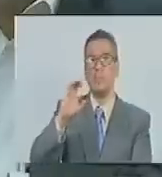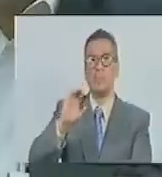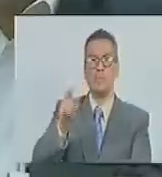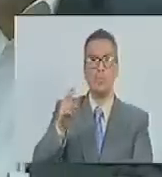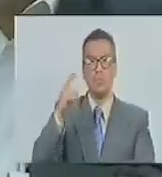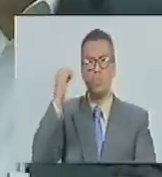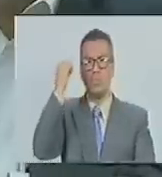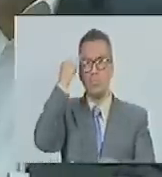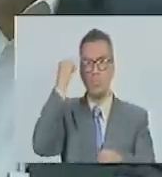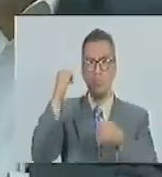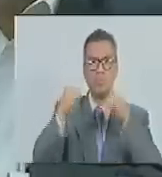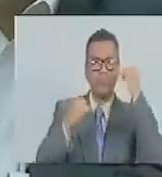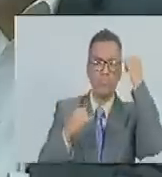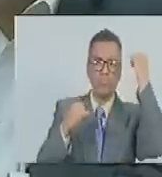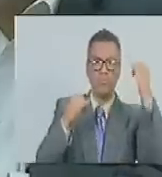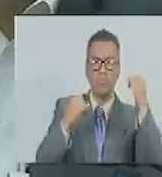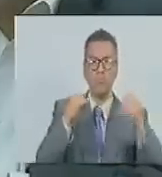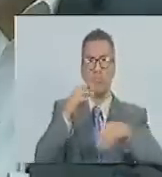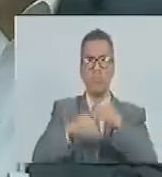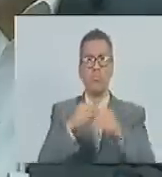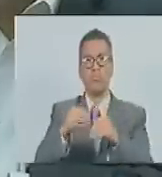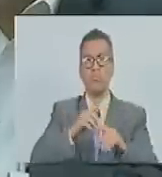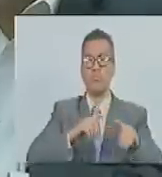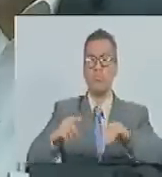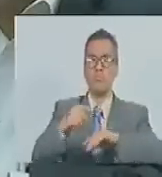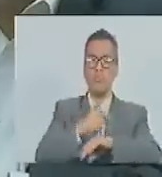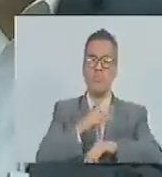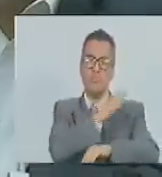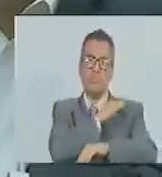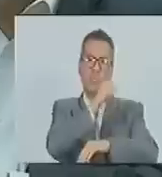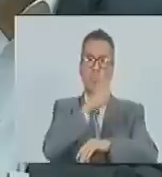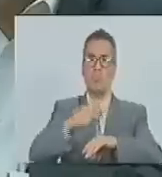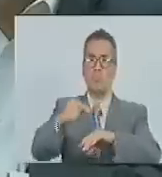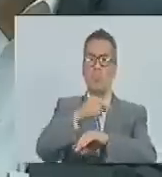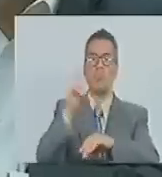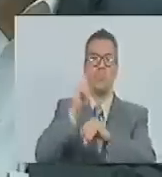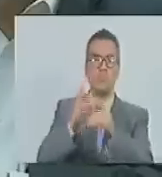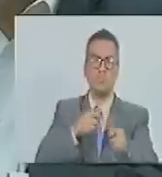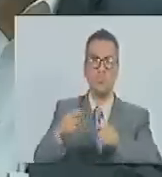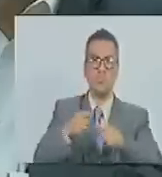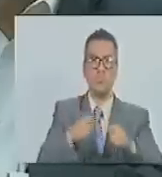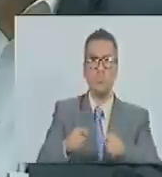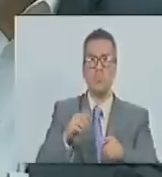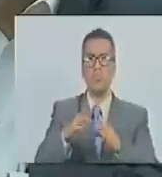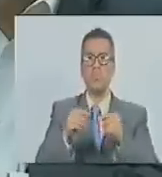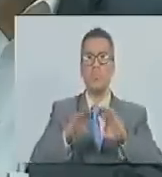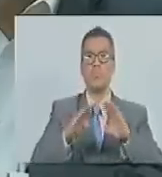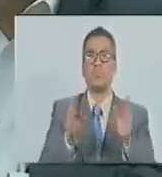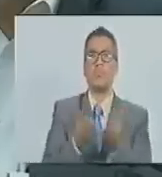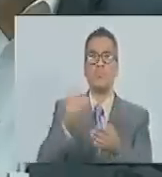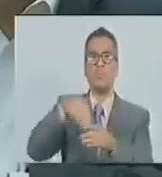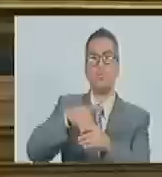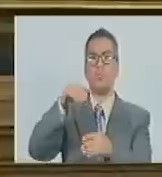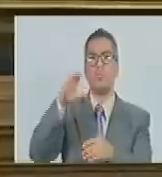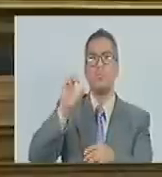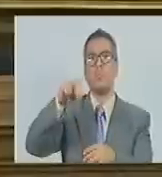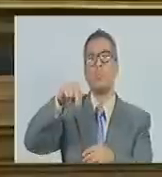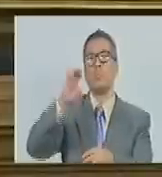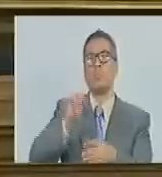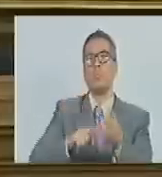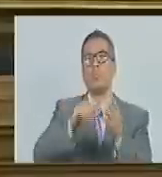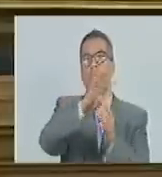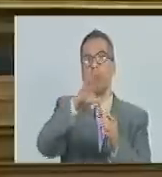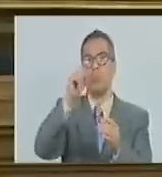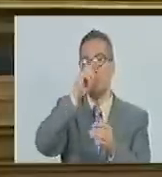La táctica para la cual las élites, las plutocracias y las oligarquías venezolanas controlaron el mundo político electoral de Venezuela por 40